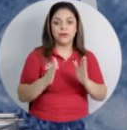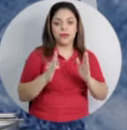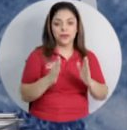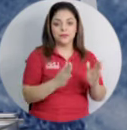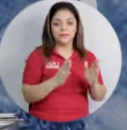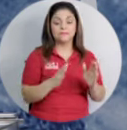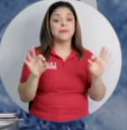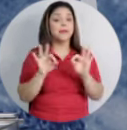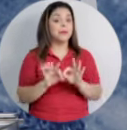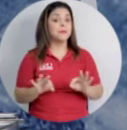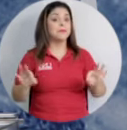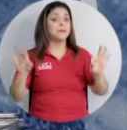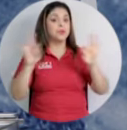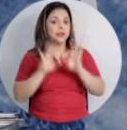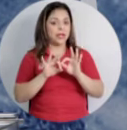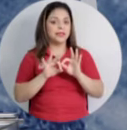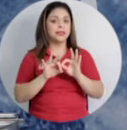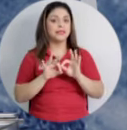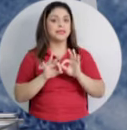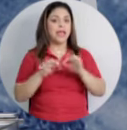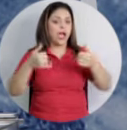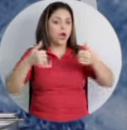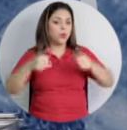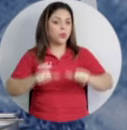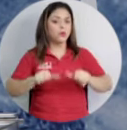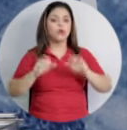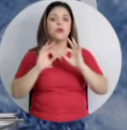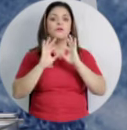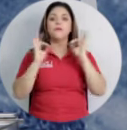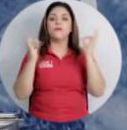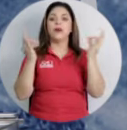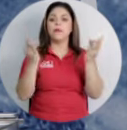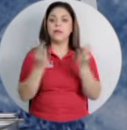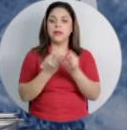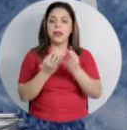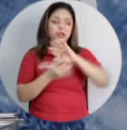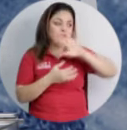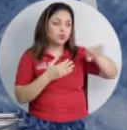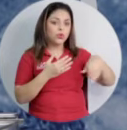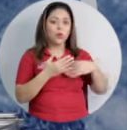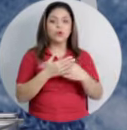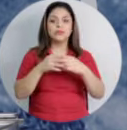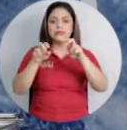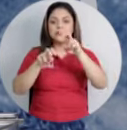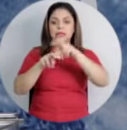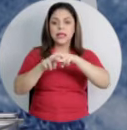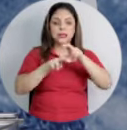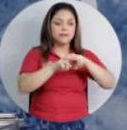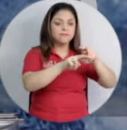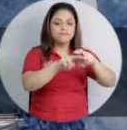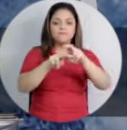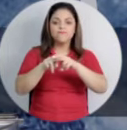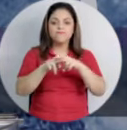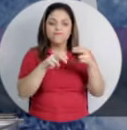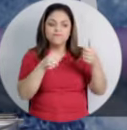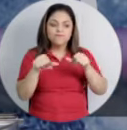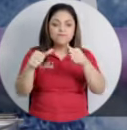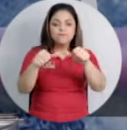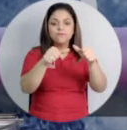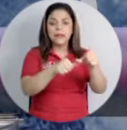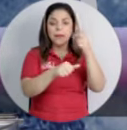que haya un acuerdo familiar, ¿verdad? En que todas y todos se sienten a definir, bueno, este es nuestro presupuesto y